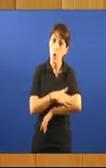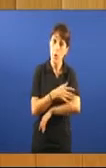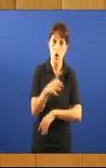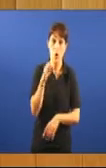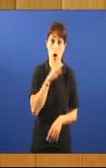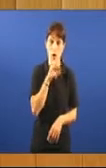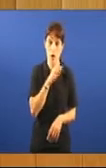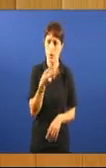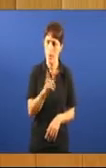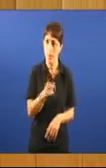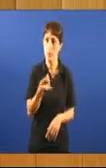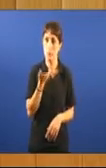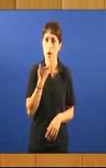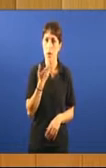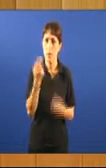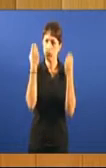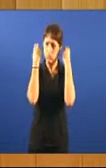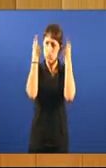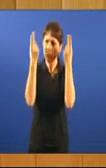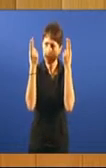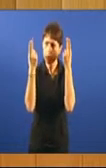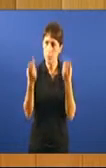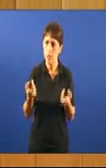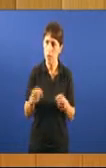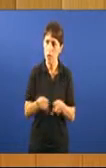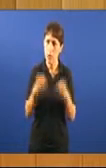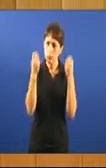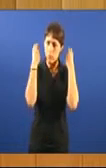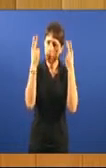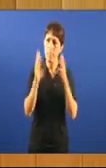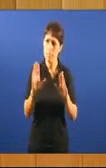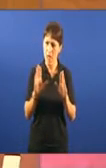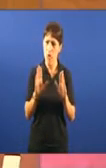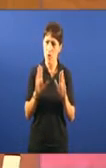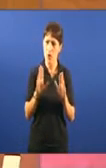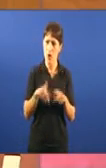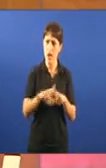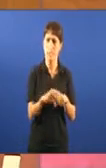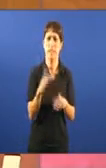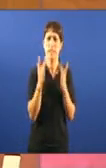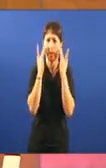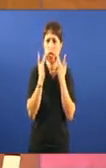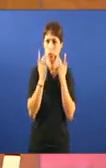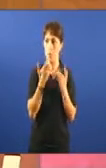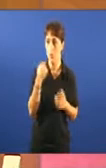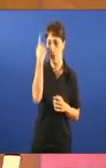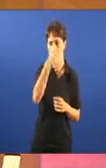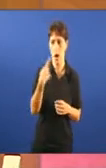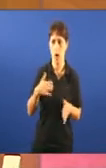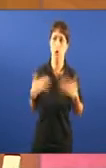en sumisión. Pero exercer en sumisión cos instrumentos legais que ten na súa man, señor Feijóo, non poña esa cara de